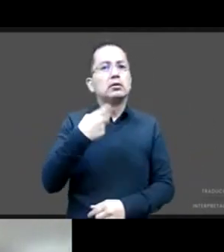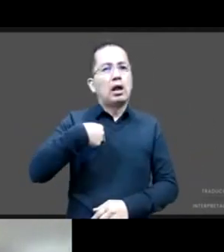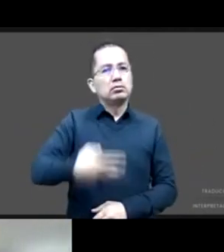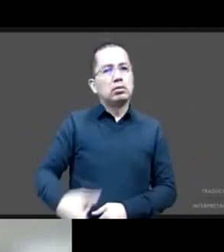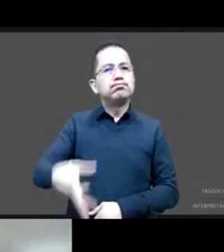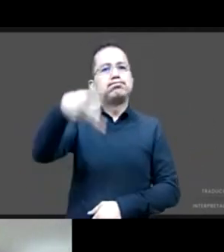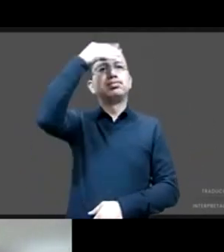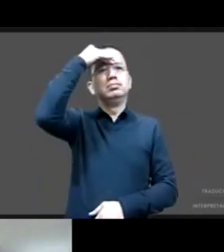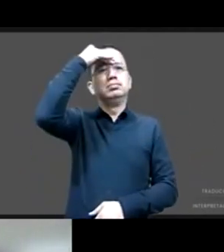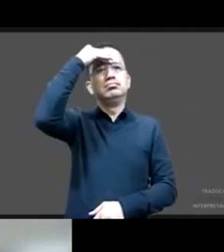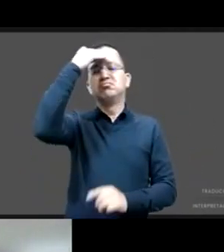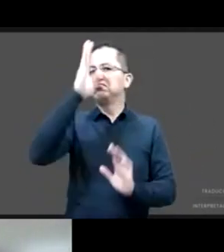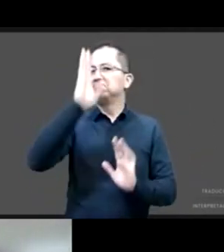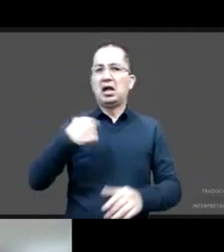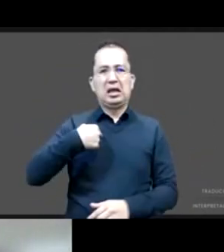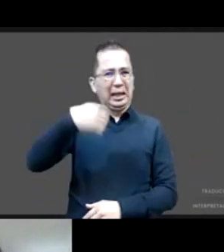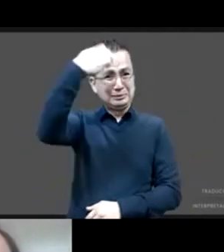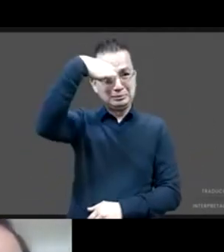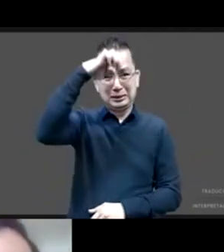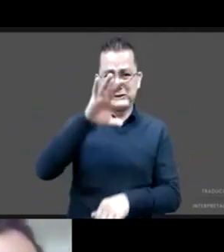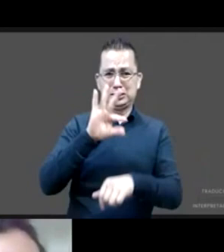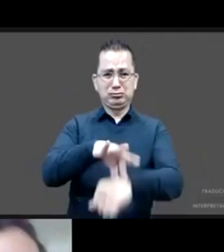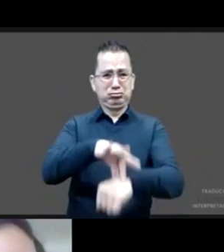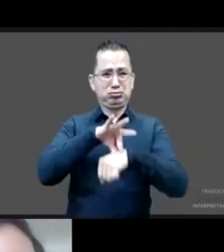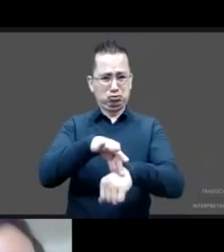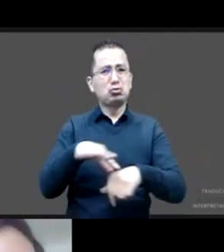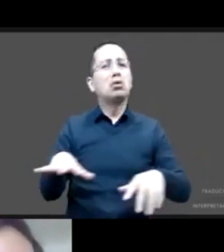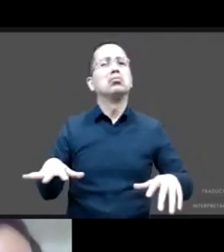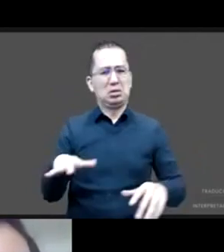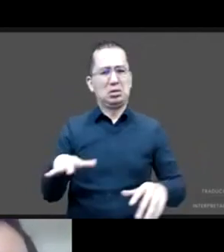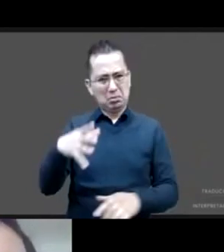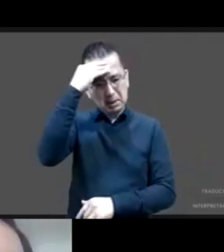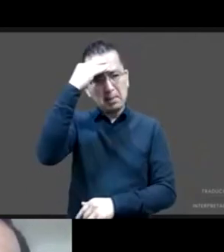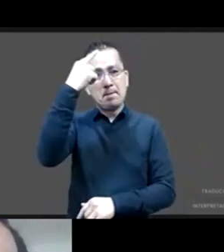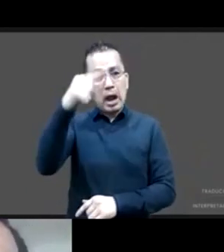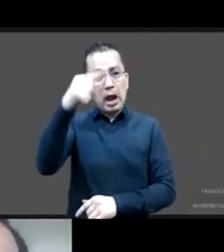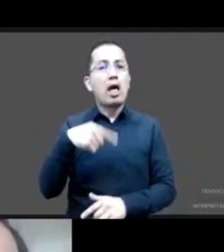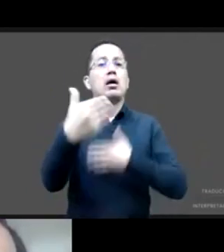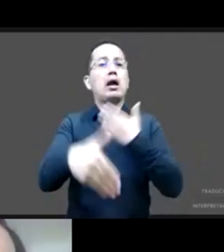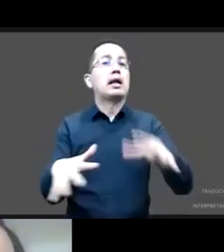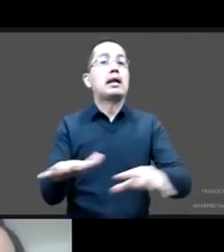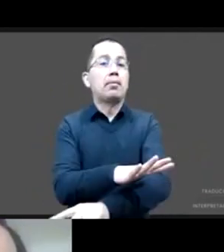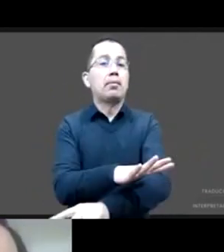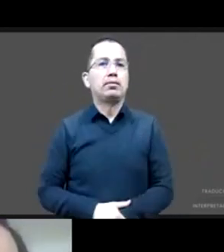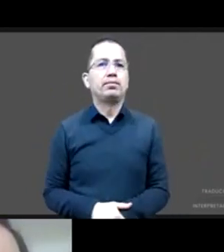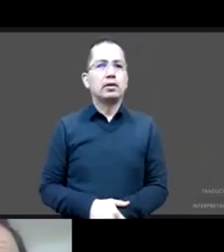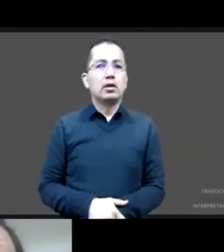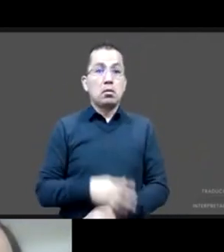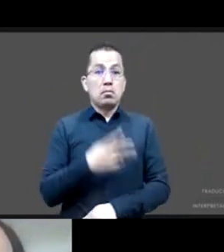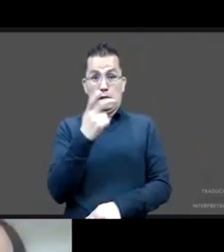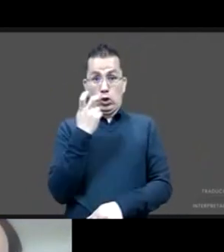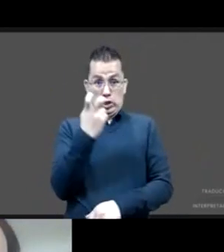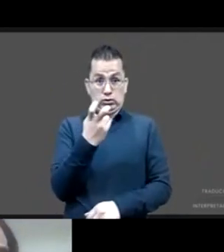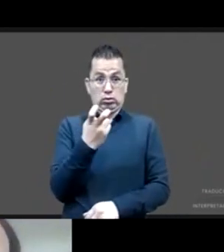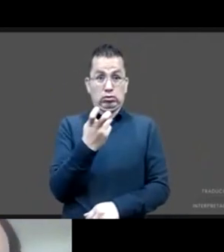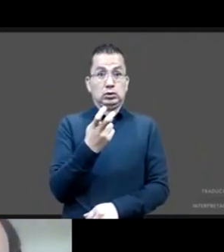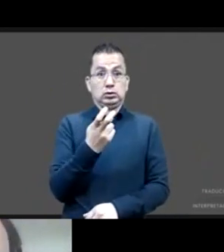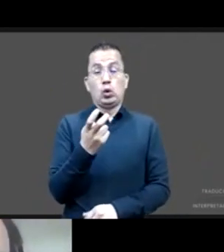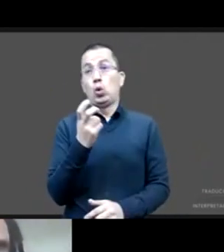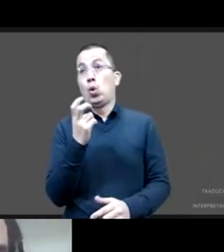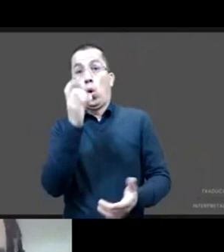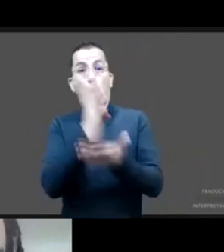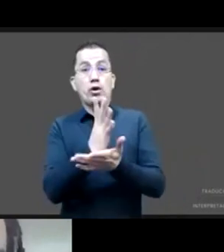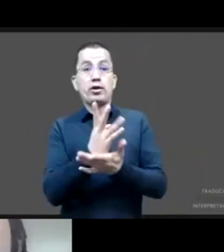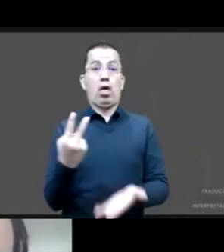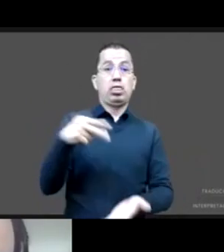eso no sucede a través del discurso decía mi mamá cuando le dice cuando le dice uno cantaleta cuando le dicen